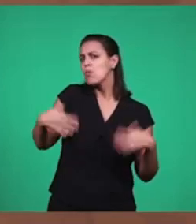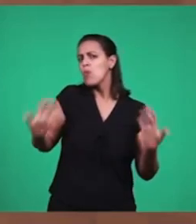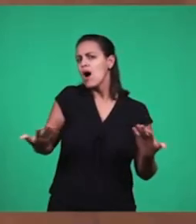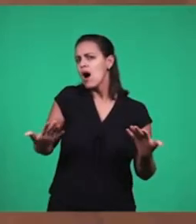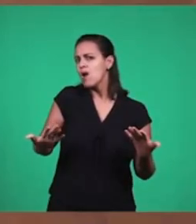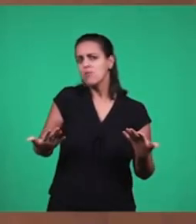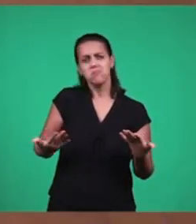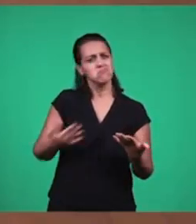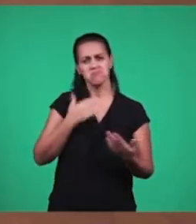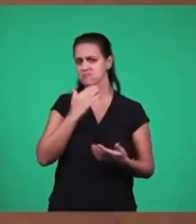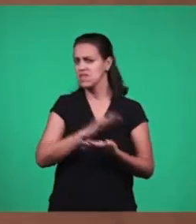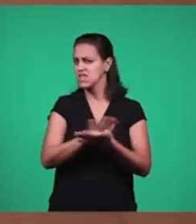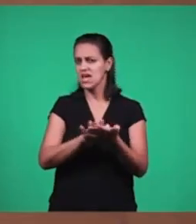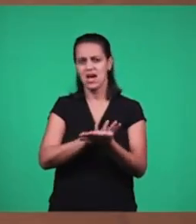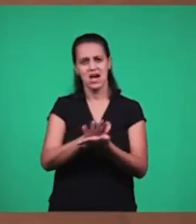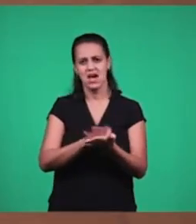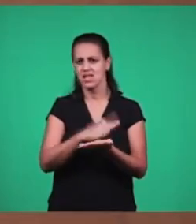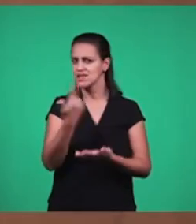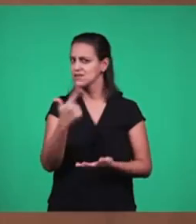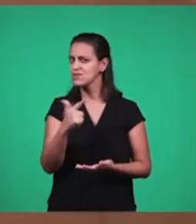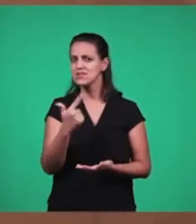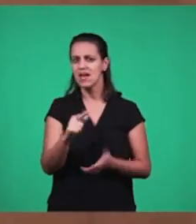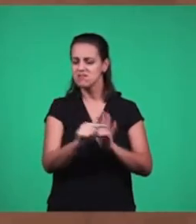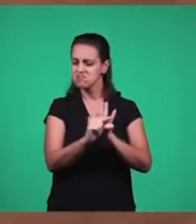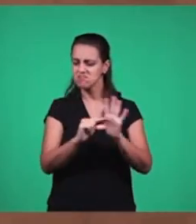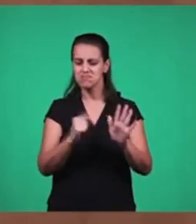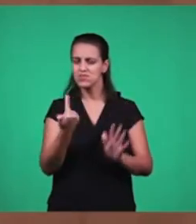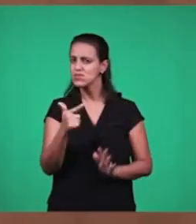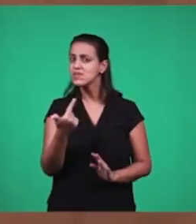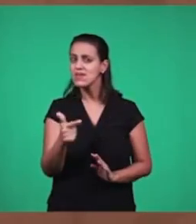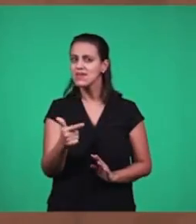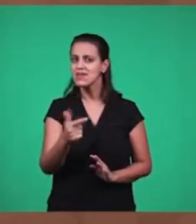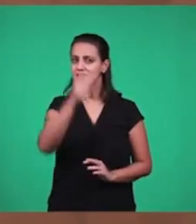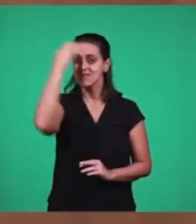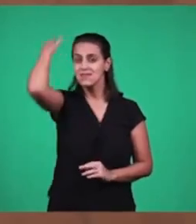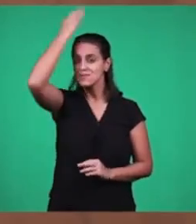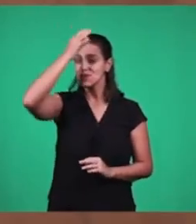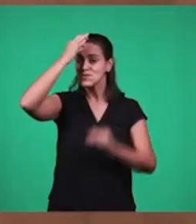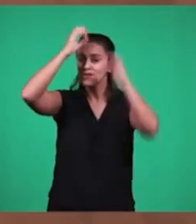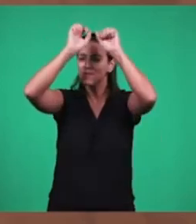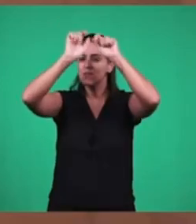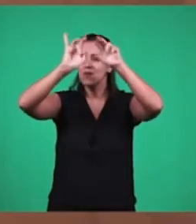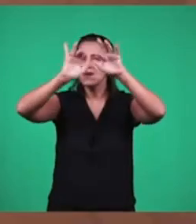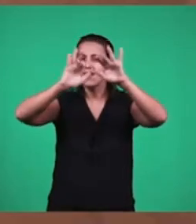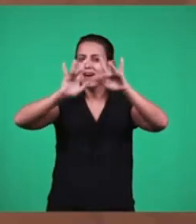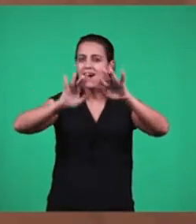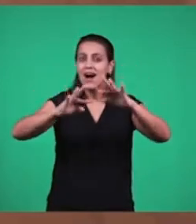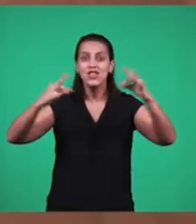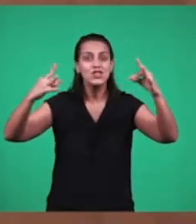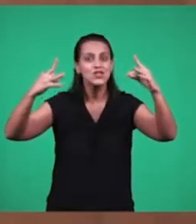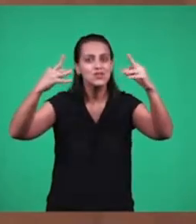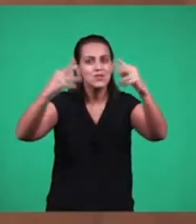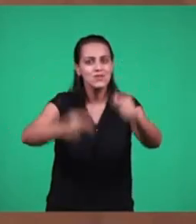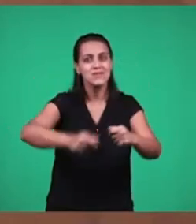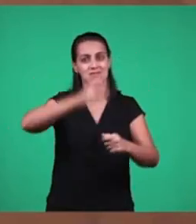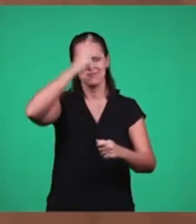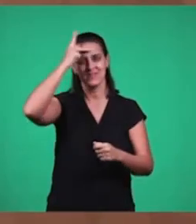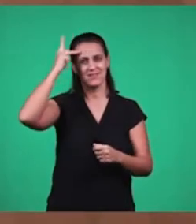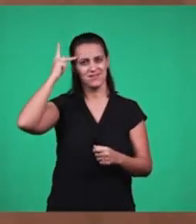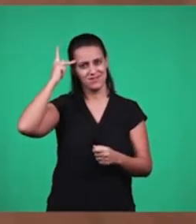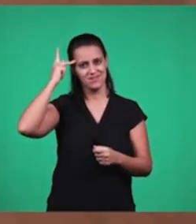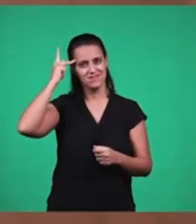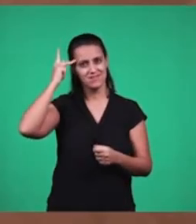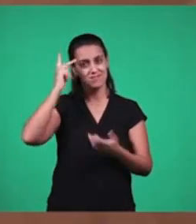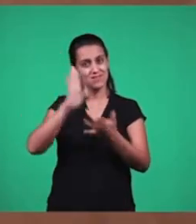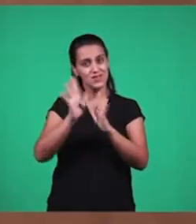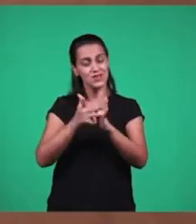de qué edad tienes que tener para ser bautizado con el Espíritu Santo. El Espíritu Santo está siendo derramado sobre toda carne.